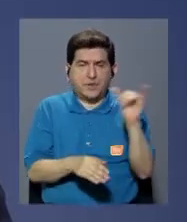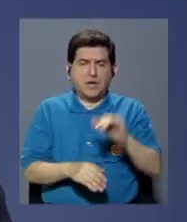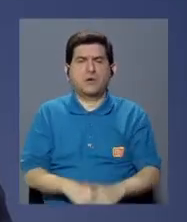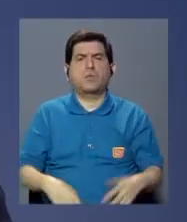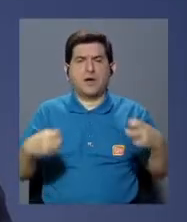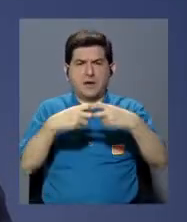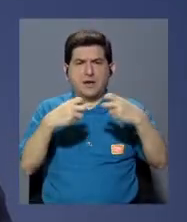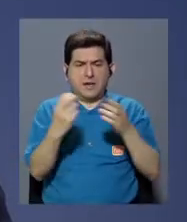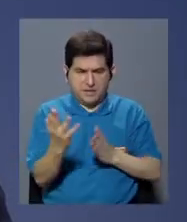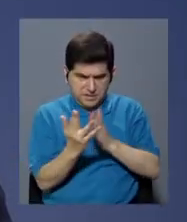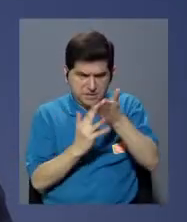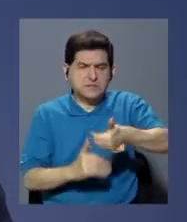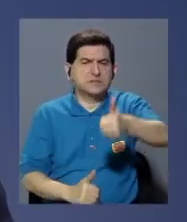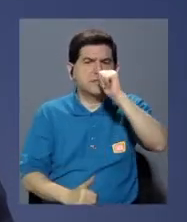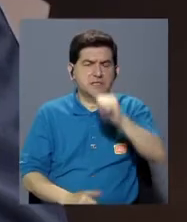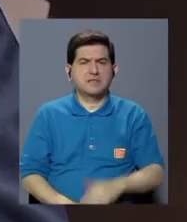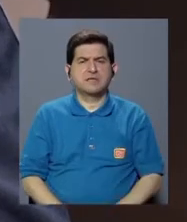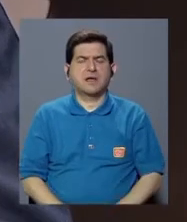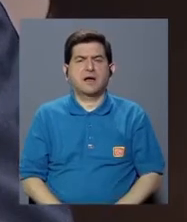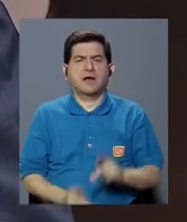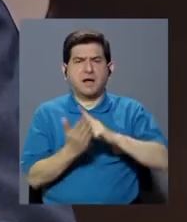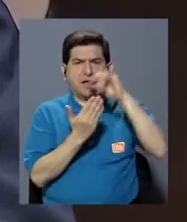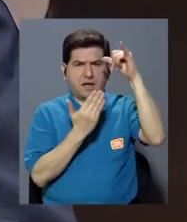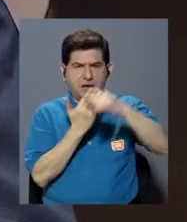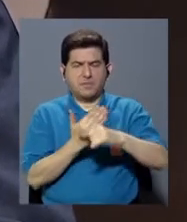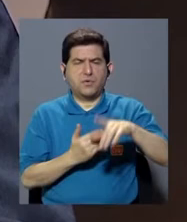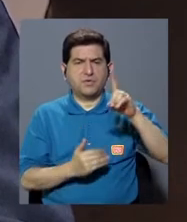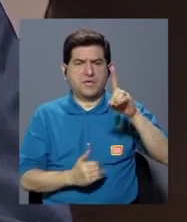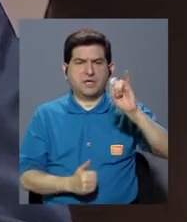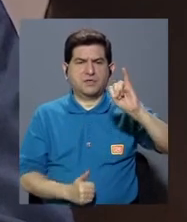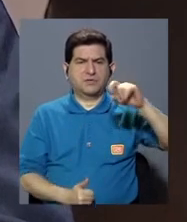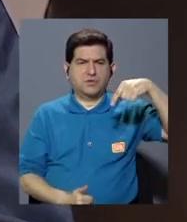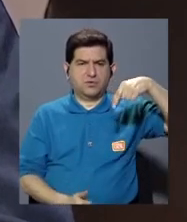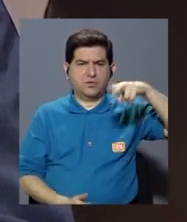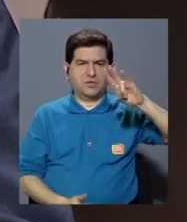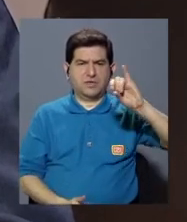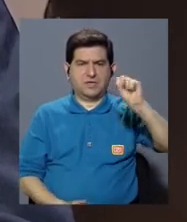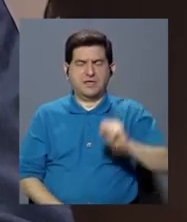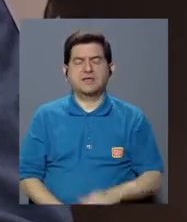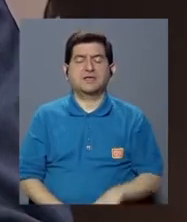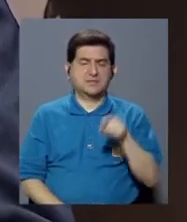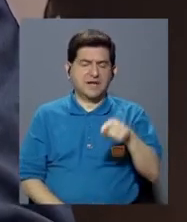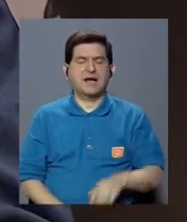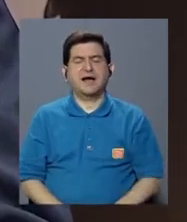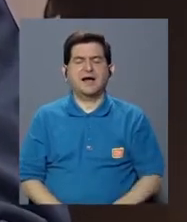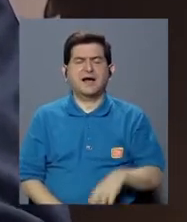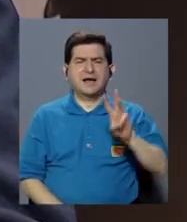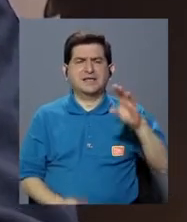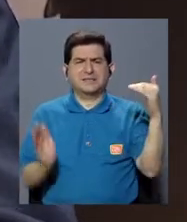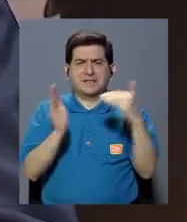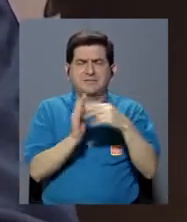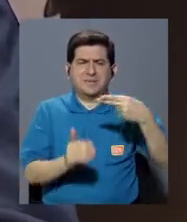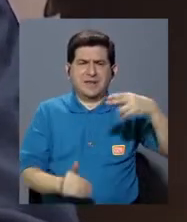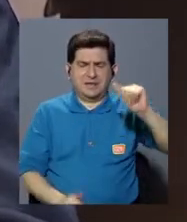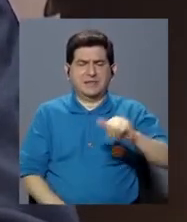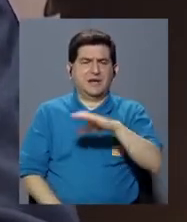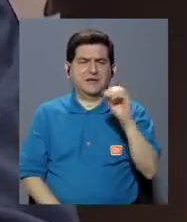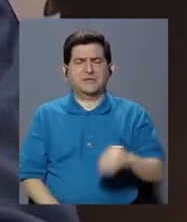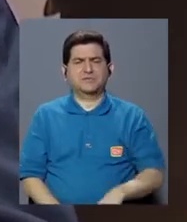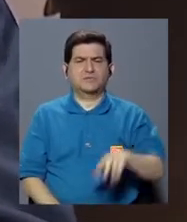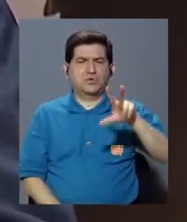Incluso también la hidroeléctrica, ¿verdad? El proyecto de Kiss requiere 6.000 hectáreas. Un proyecto solar de 300 megavatios